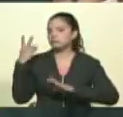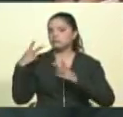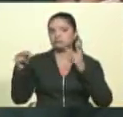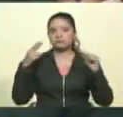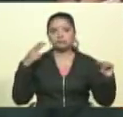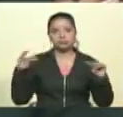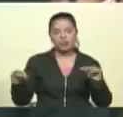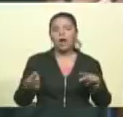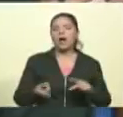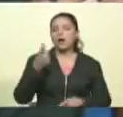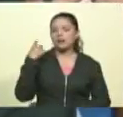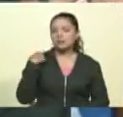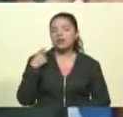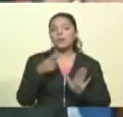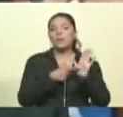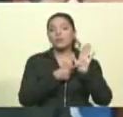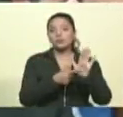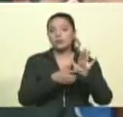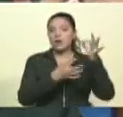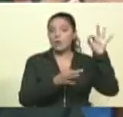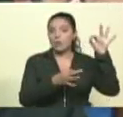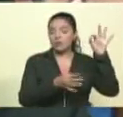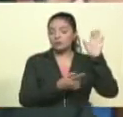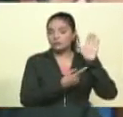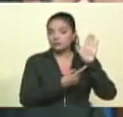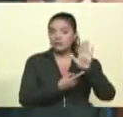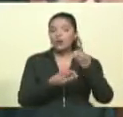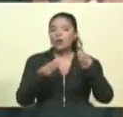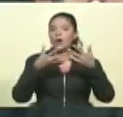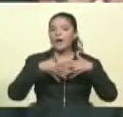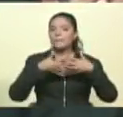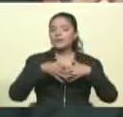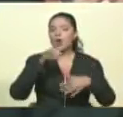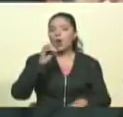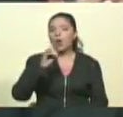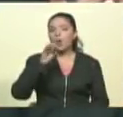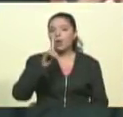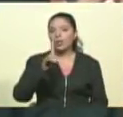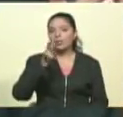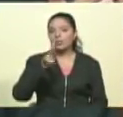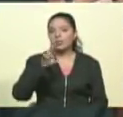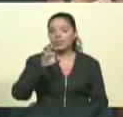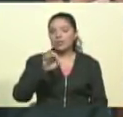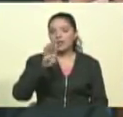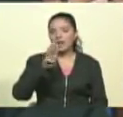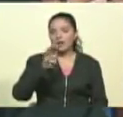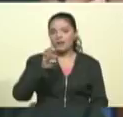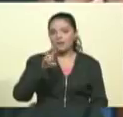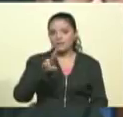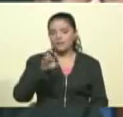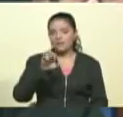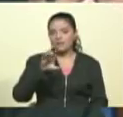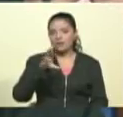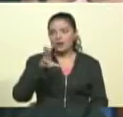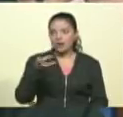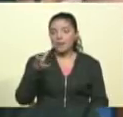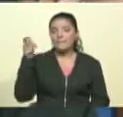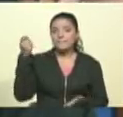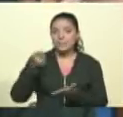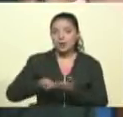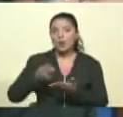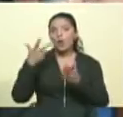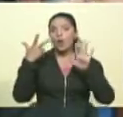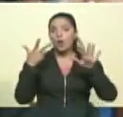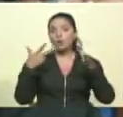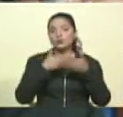Yo revelé ayer con un documento cómo la empresa Odebrecht le pagó, hizo un contrato por 8